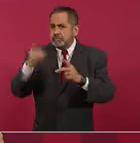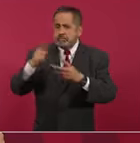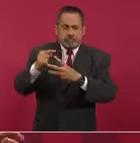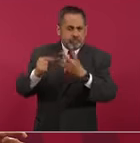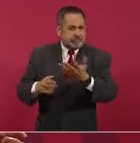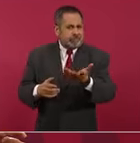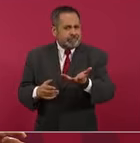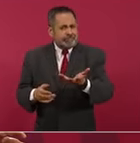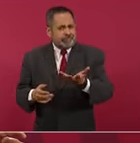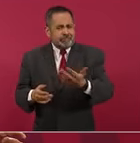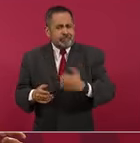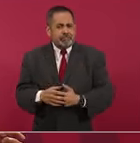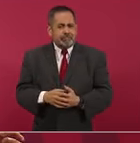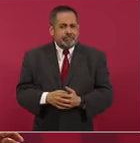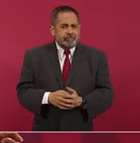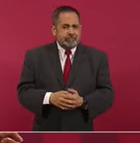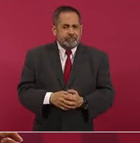Es